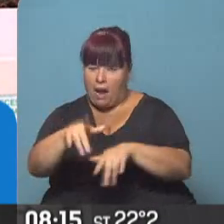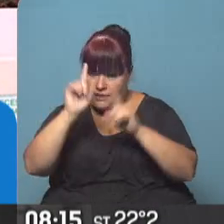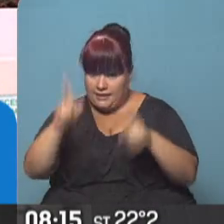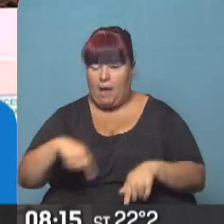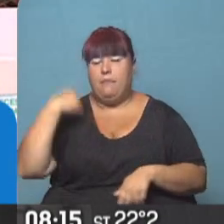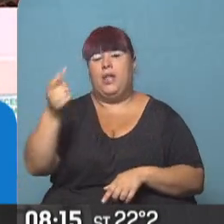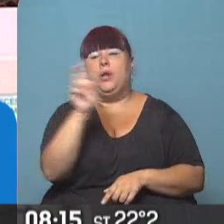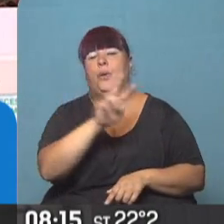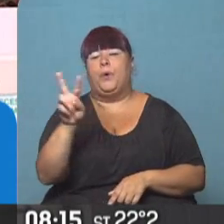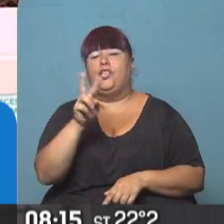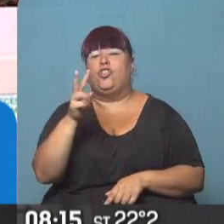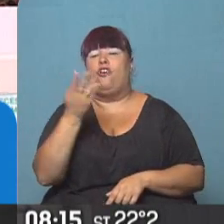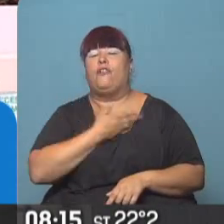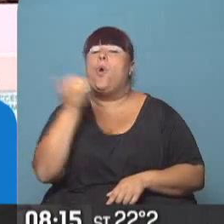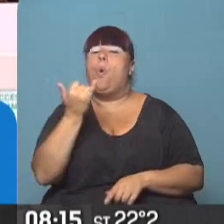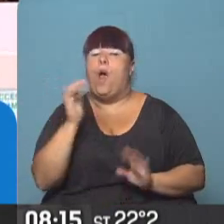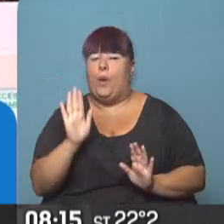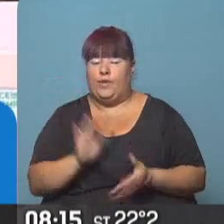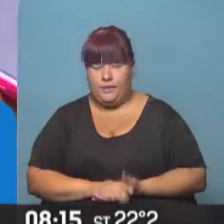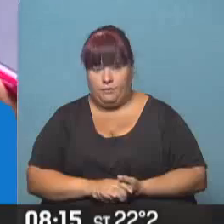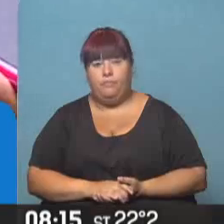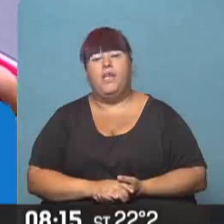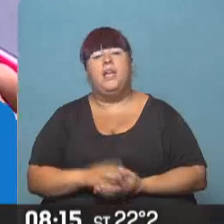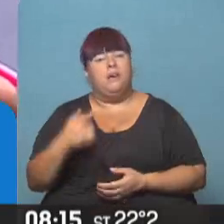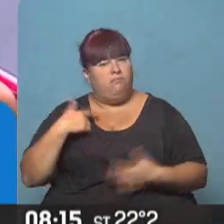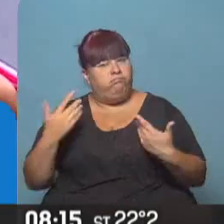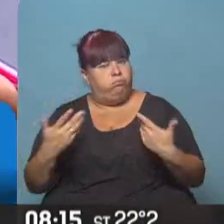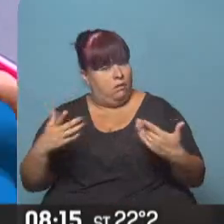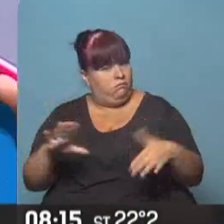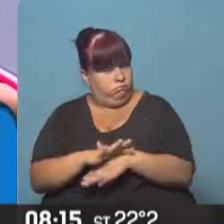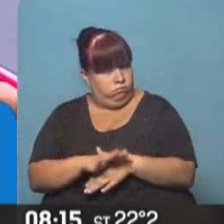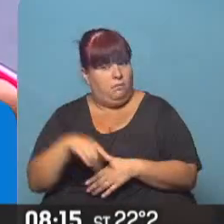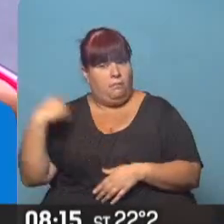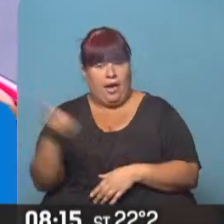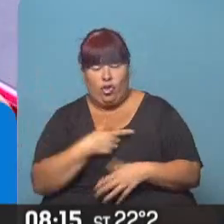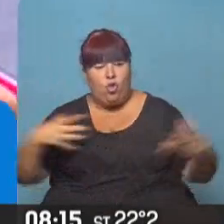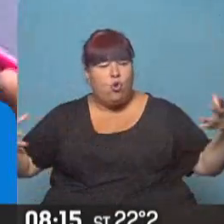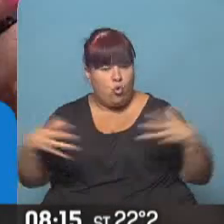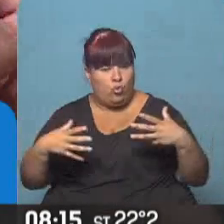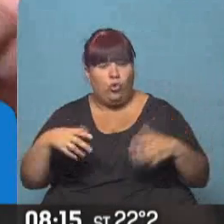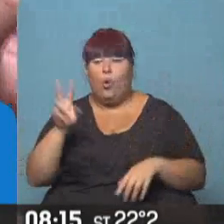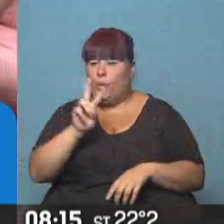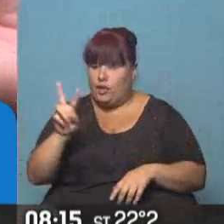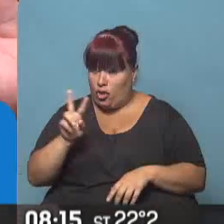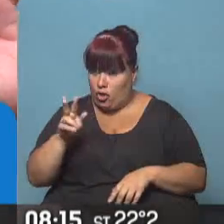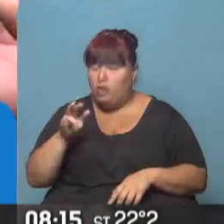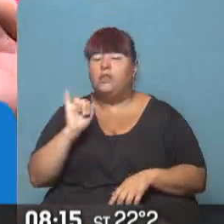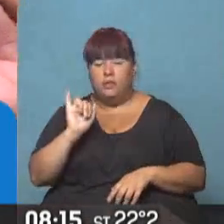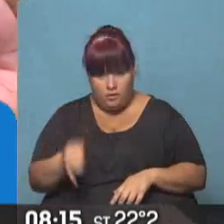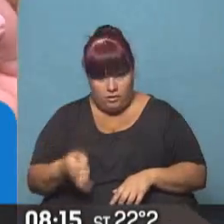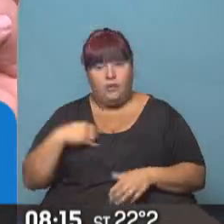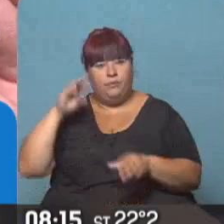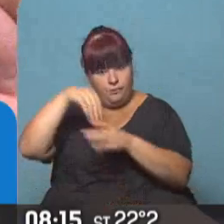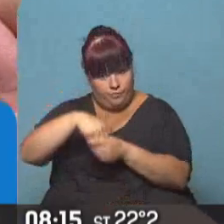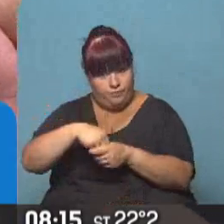para el próximo jueves 22 de febrero. Creo que están dadas las condiciones para que salgamos todos juntos. ¿Van a marchar el 22? Vamos a ser